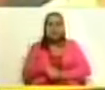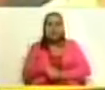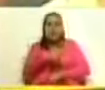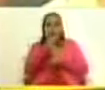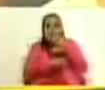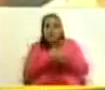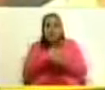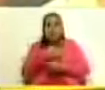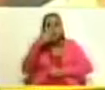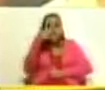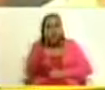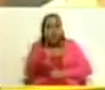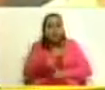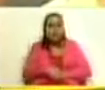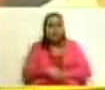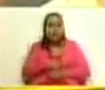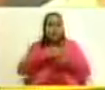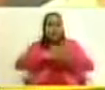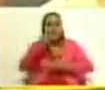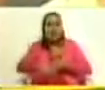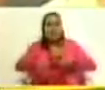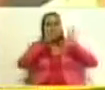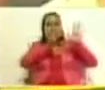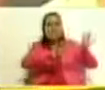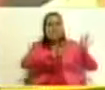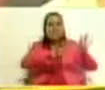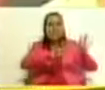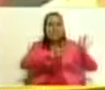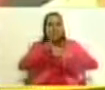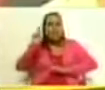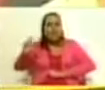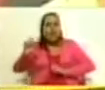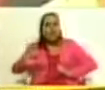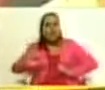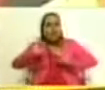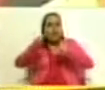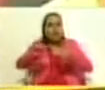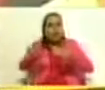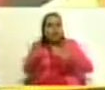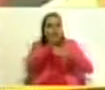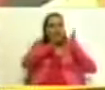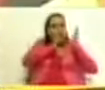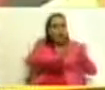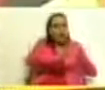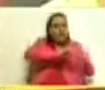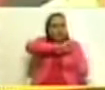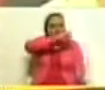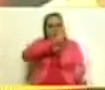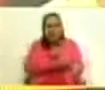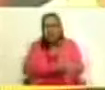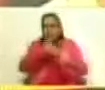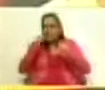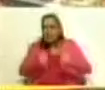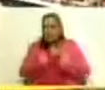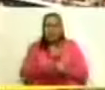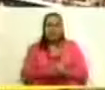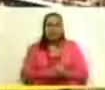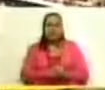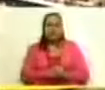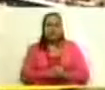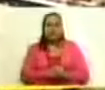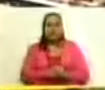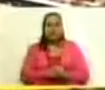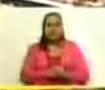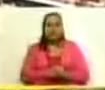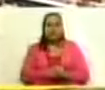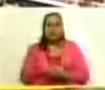hacer bien, y el plan de las 7T ha arrancado en esta primera fase con gran fuerza, con